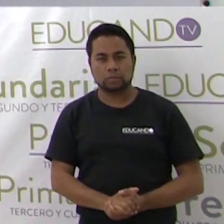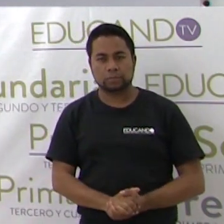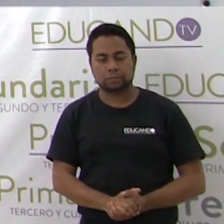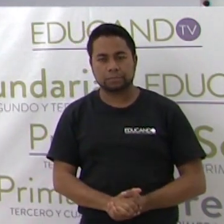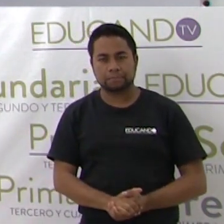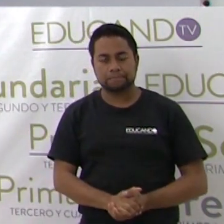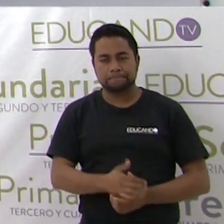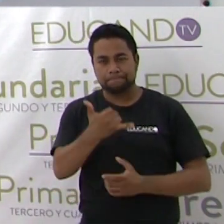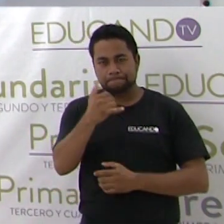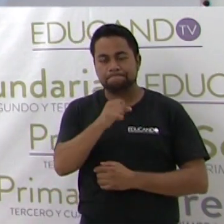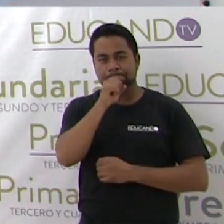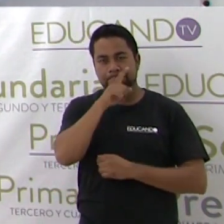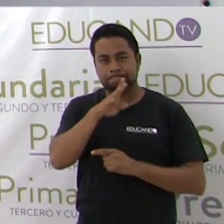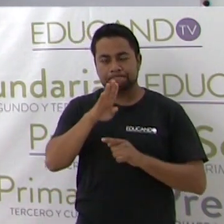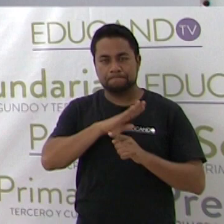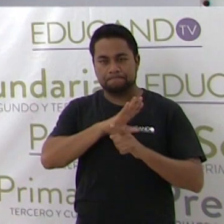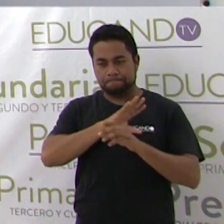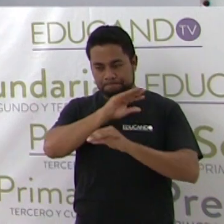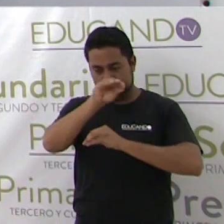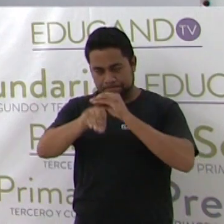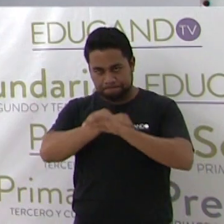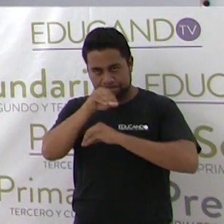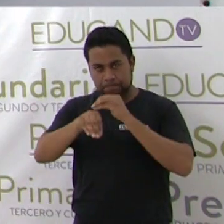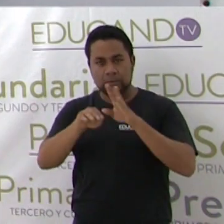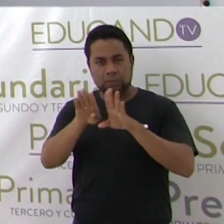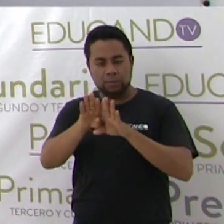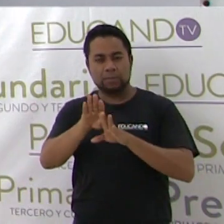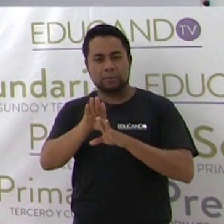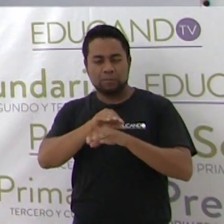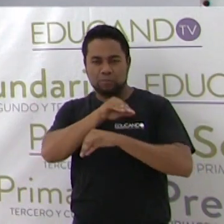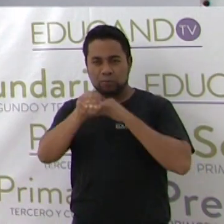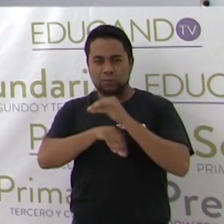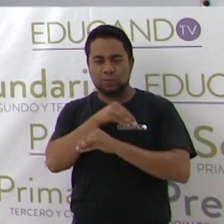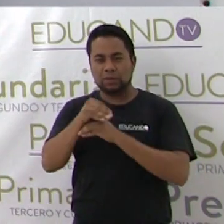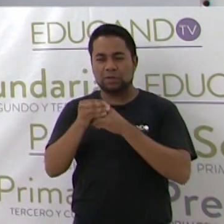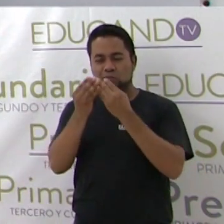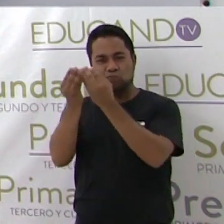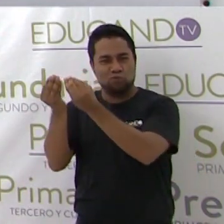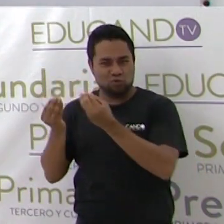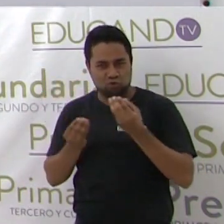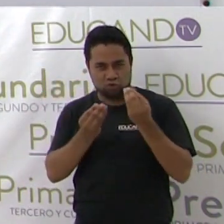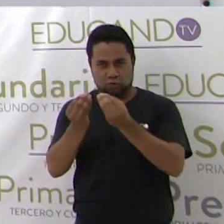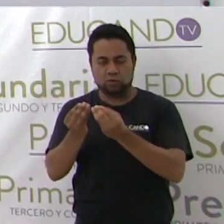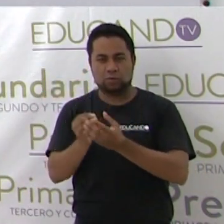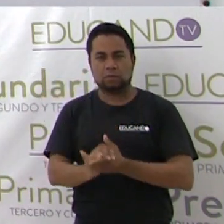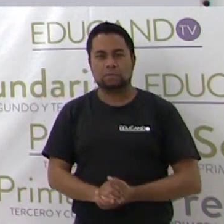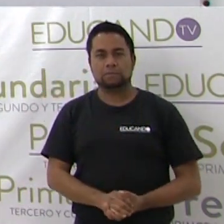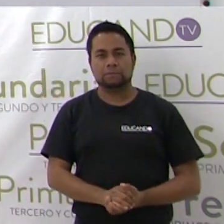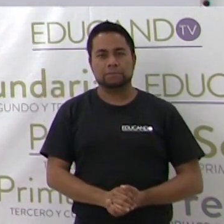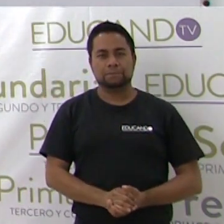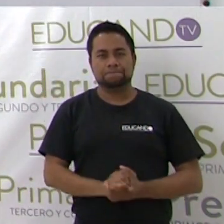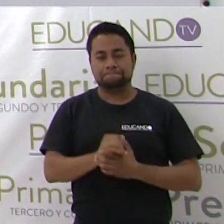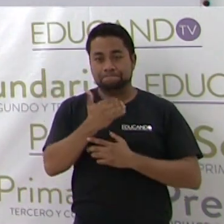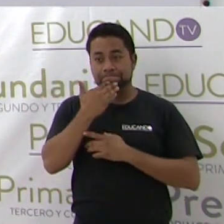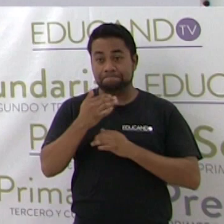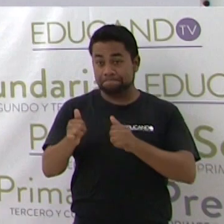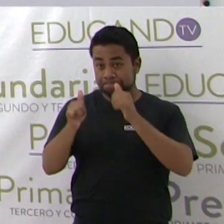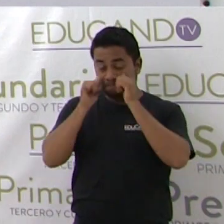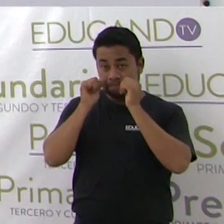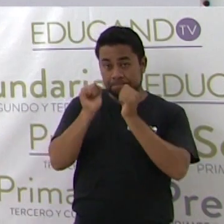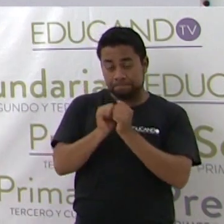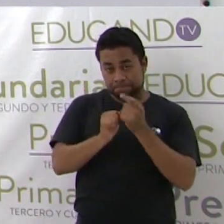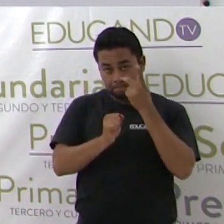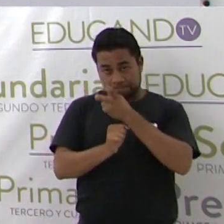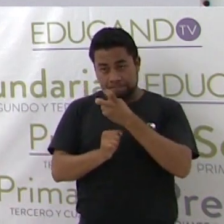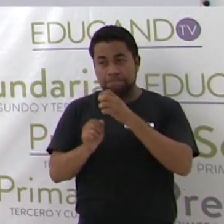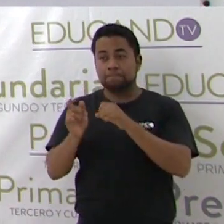y también vamos a poner plural, bien. Atención con esto porque